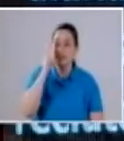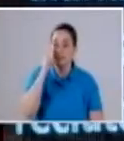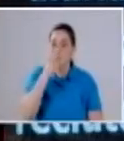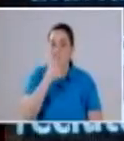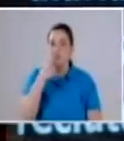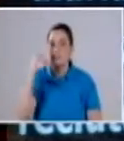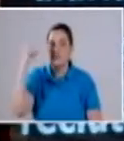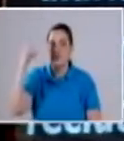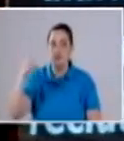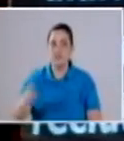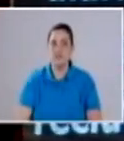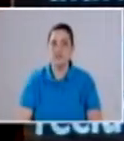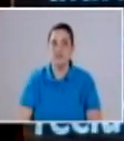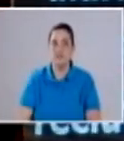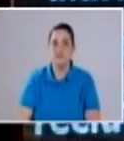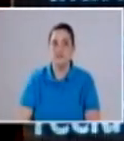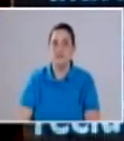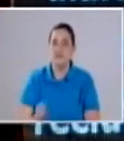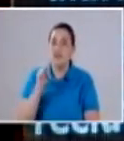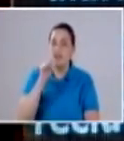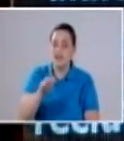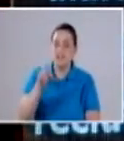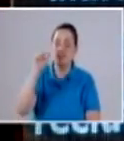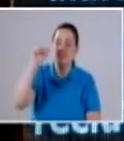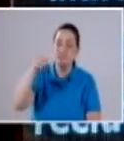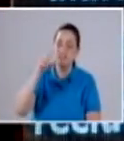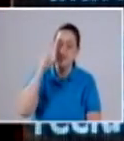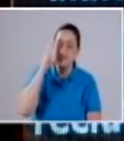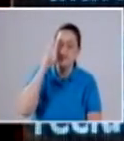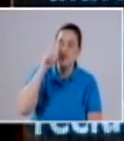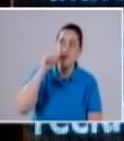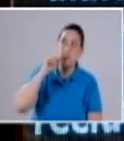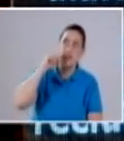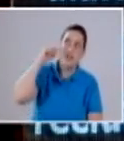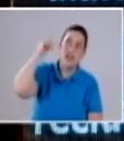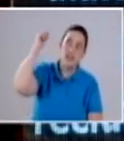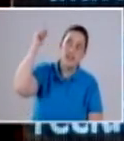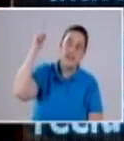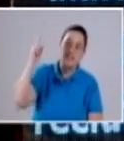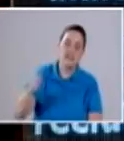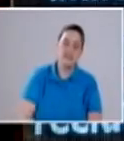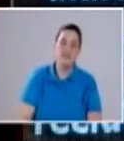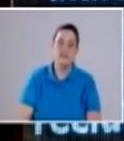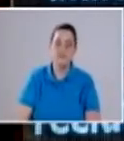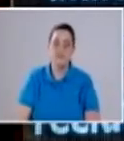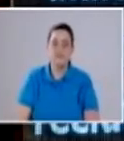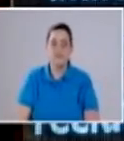A vos si te escuchan ahí arriba, vamos. Amén, si no tengas pena, estoy orando por vos.